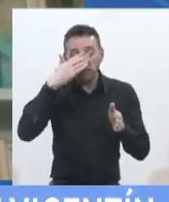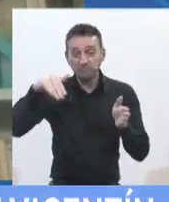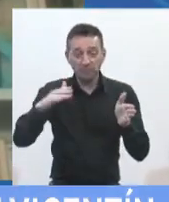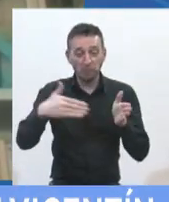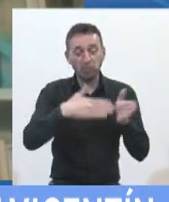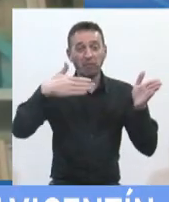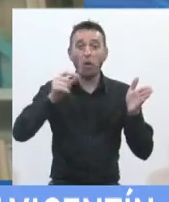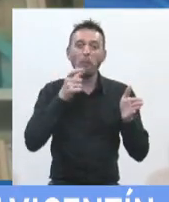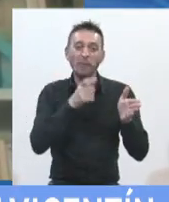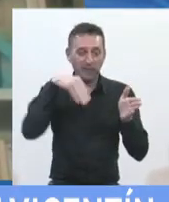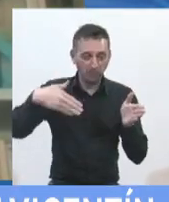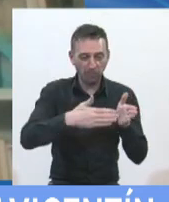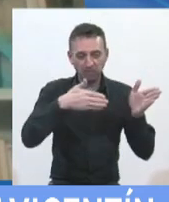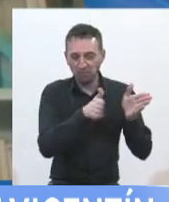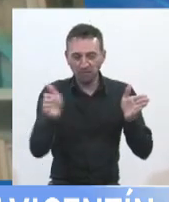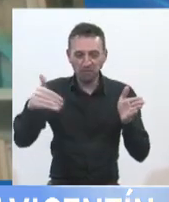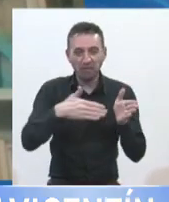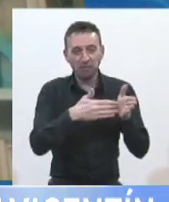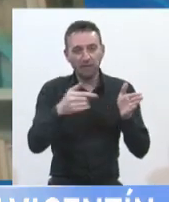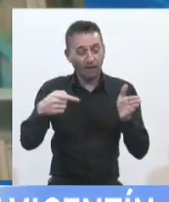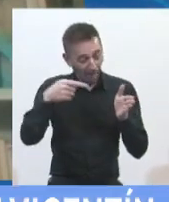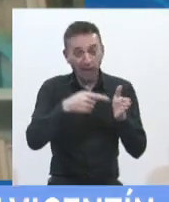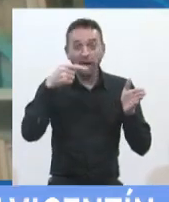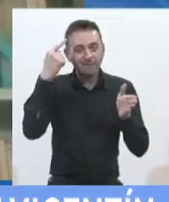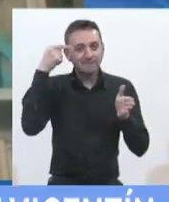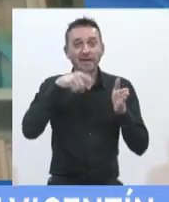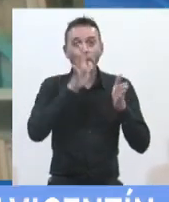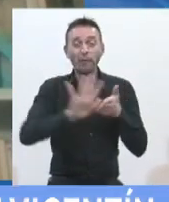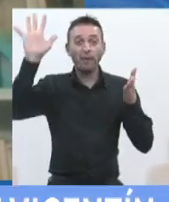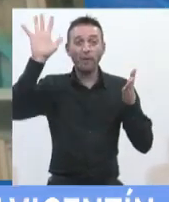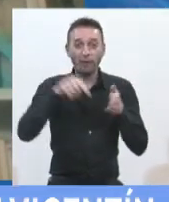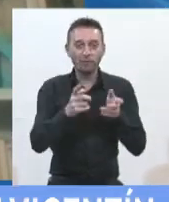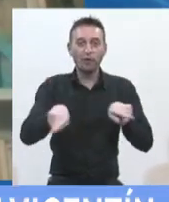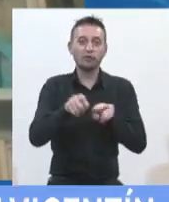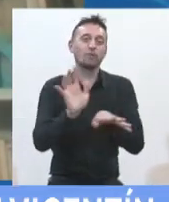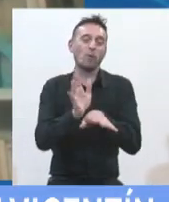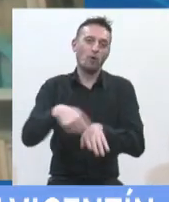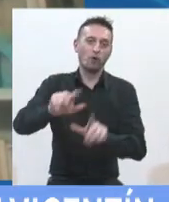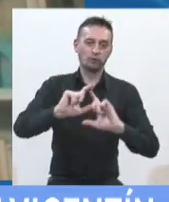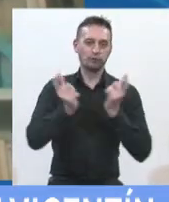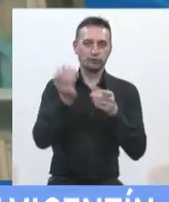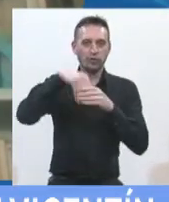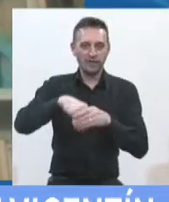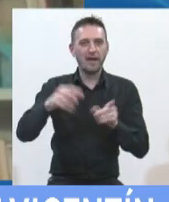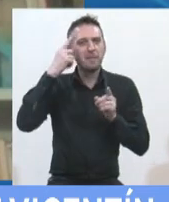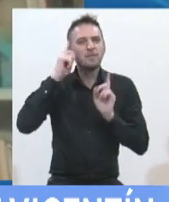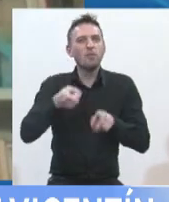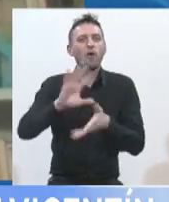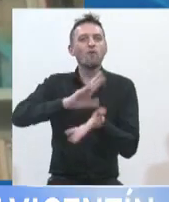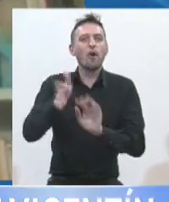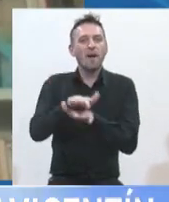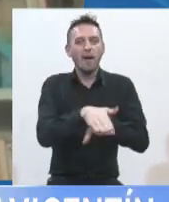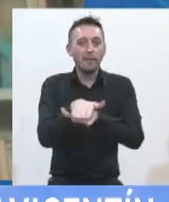algo con una piedra con cualquier adorno de la pecera piensa esto es absolutamente nuevo y nosotros como sociedad la verdad que hacemos lo mismo